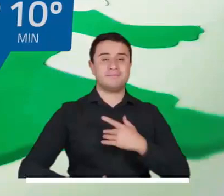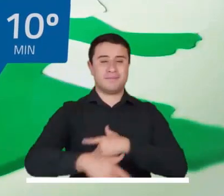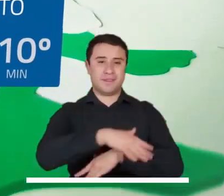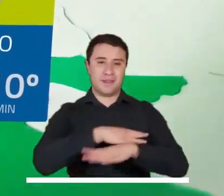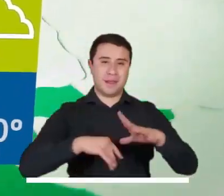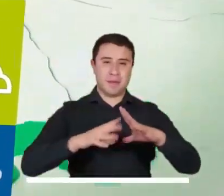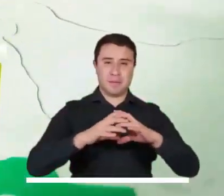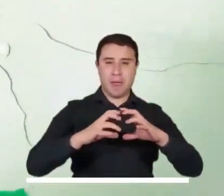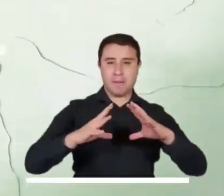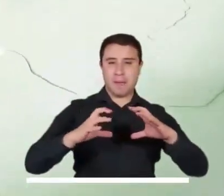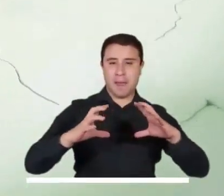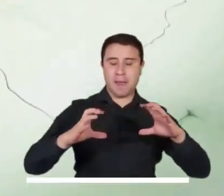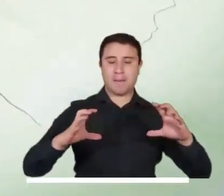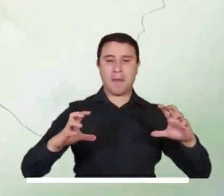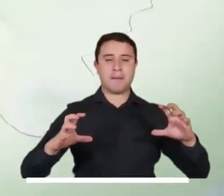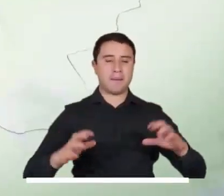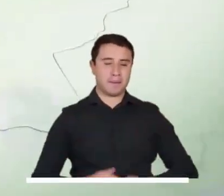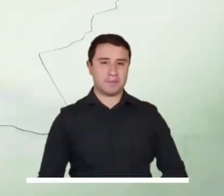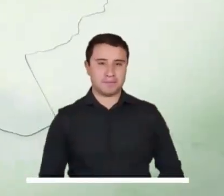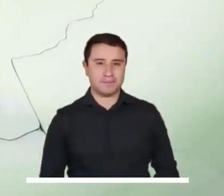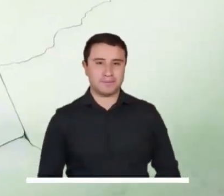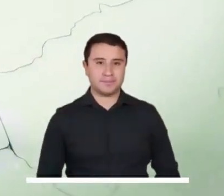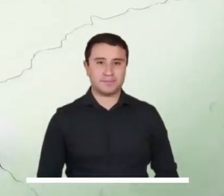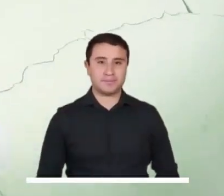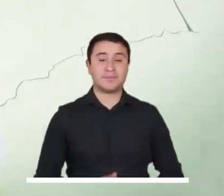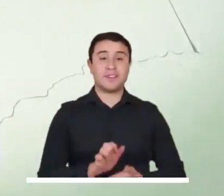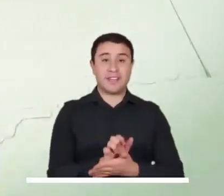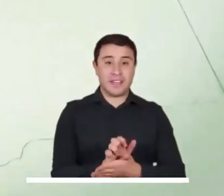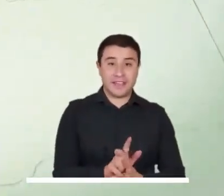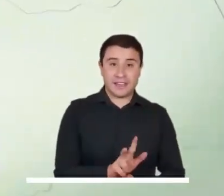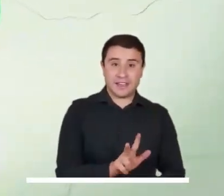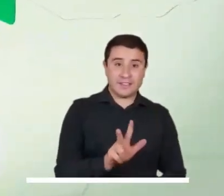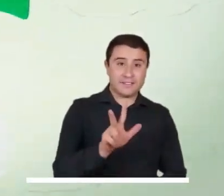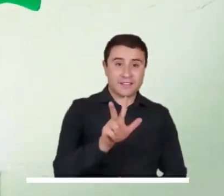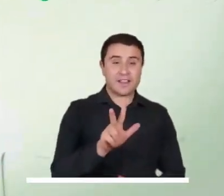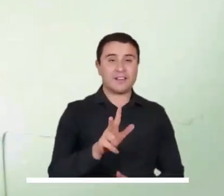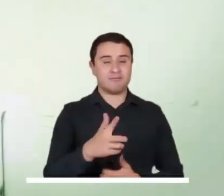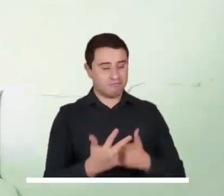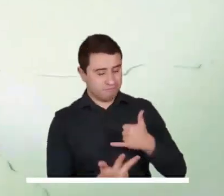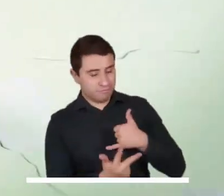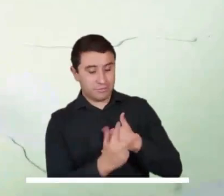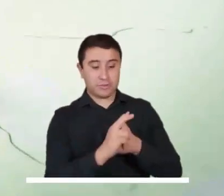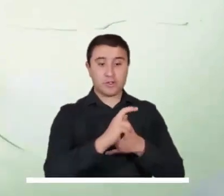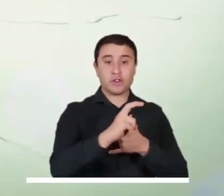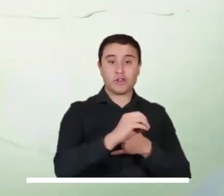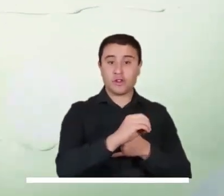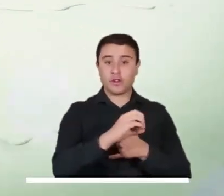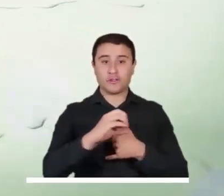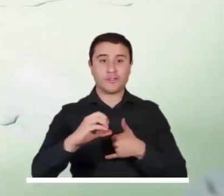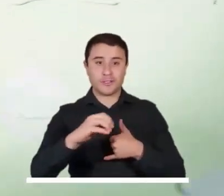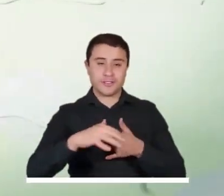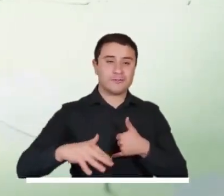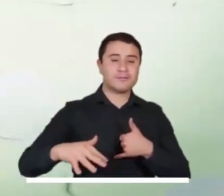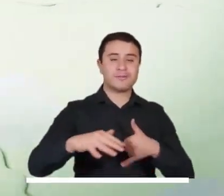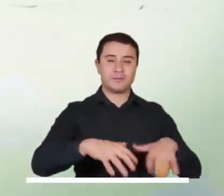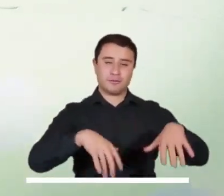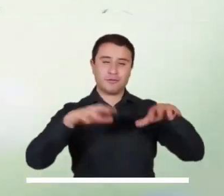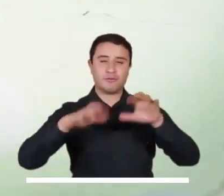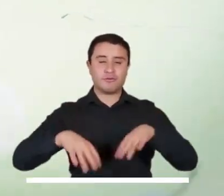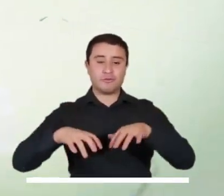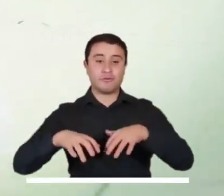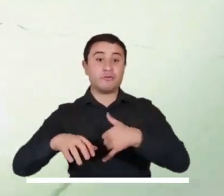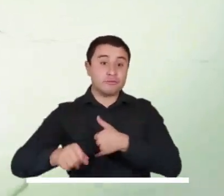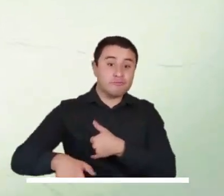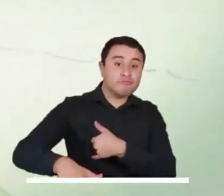jornada. Cielo seminublado se espera durante las primeras horas del día. En el eje cafetero y en el noroccidente de los